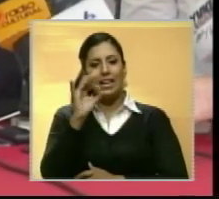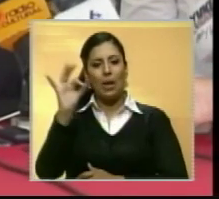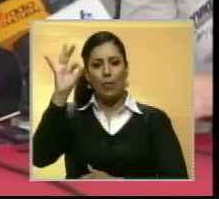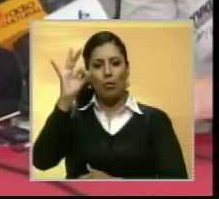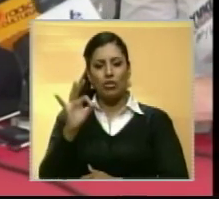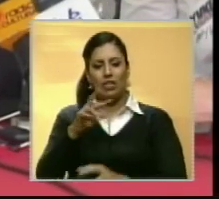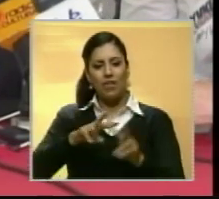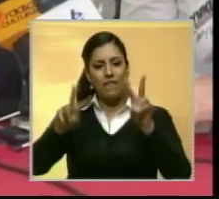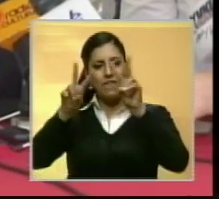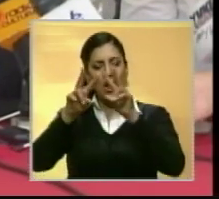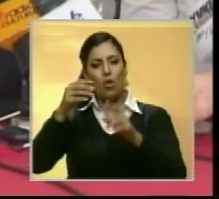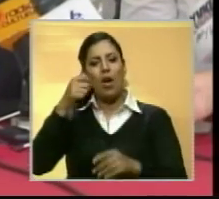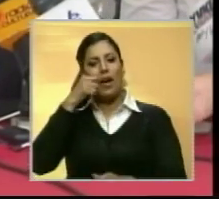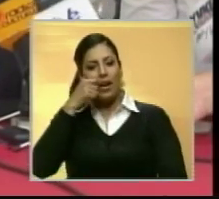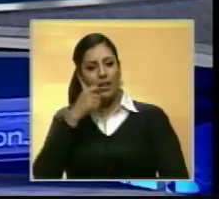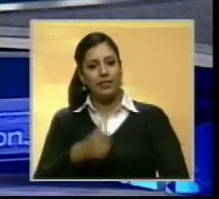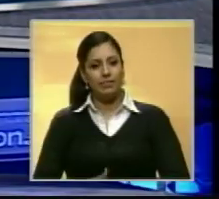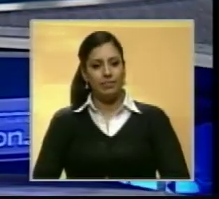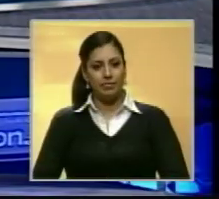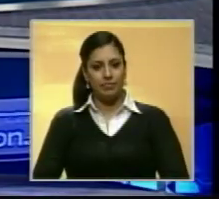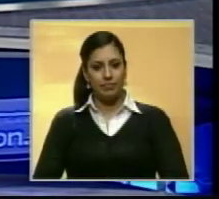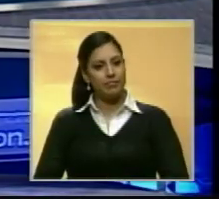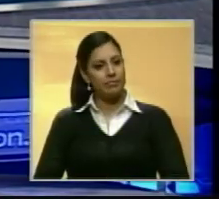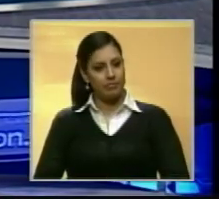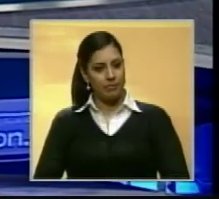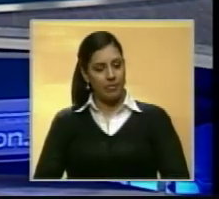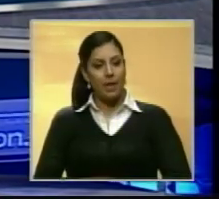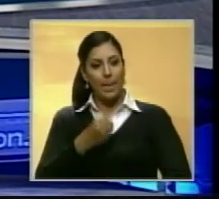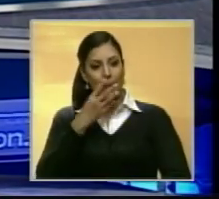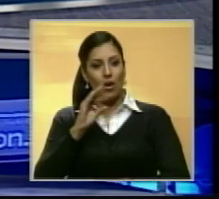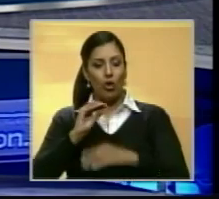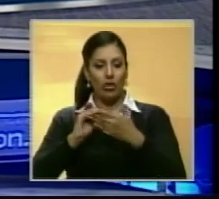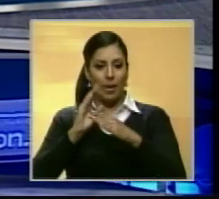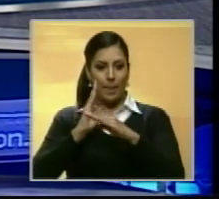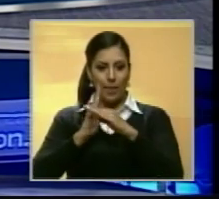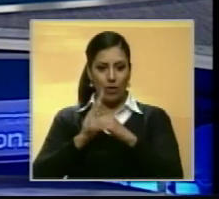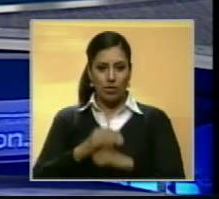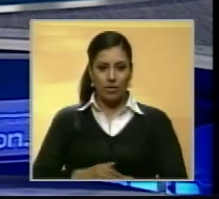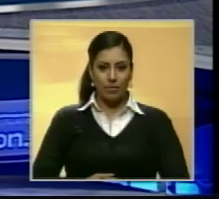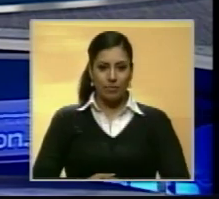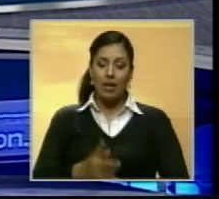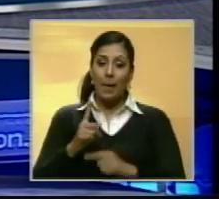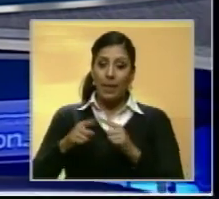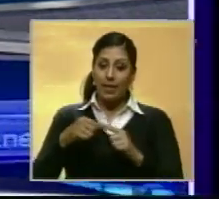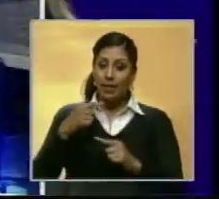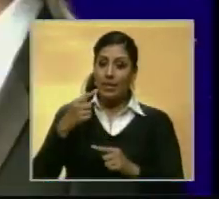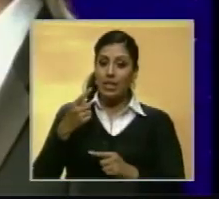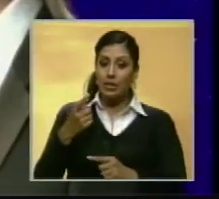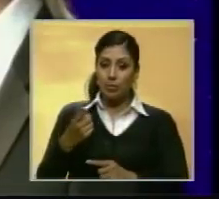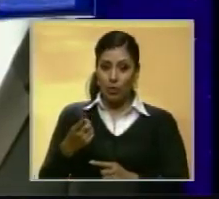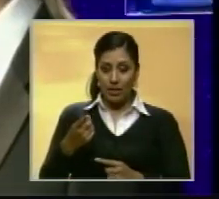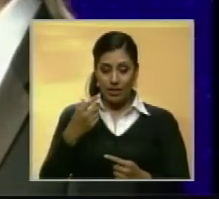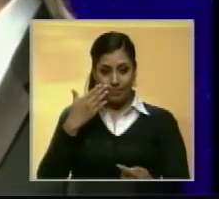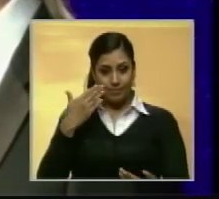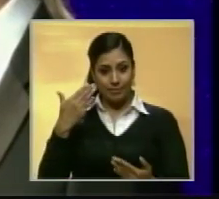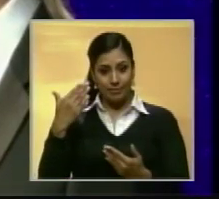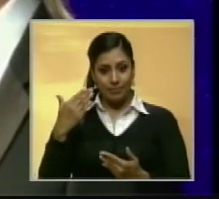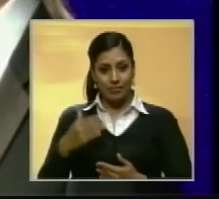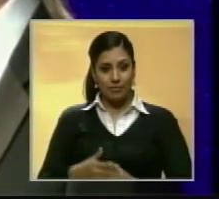el valor de los productos cárnicos. Bien, es momento de hacer una breve pausa. Y al